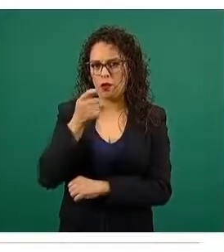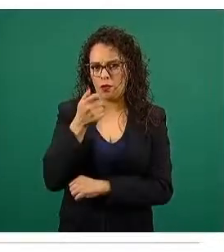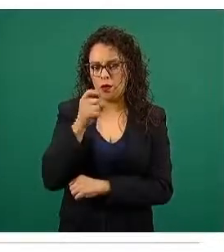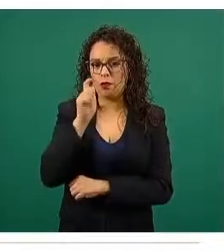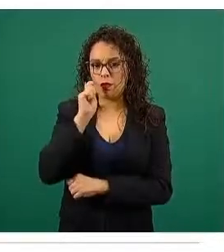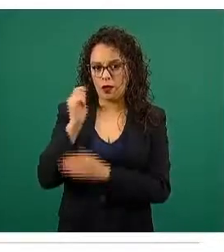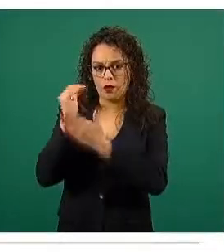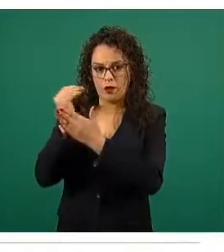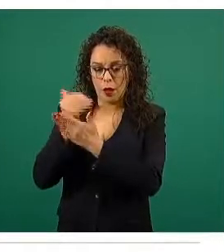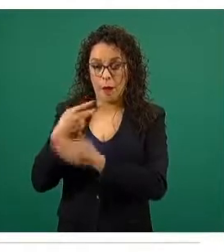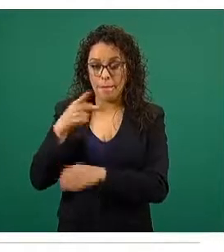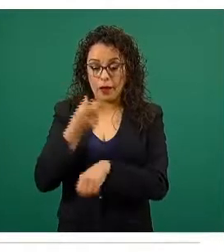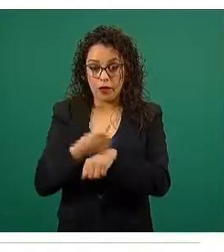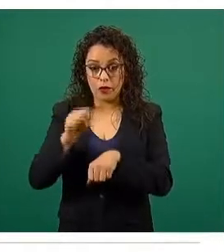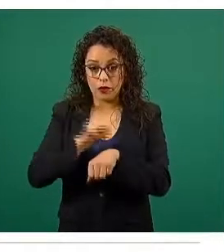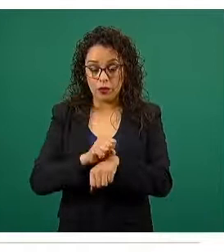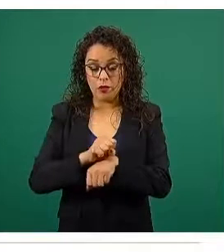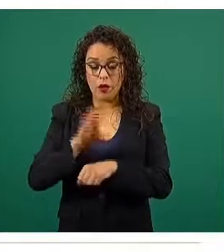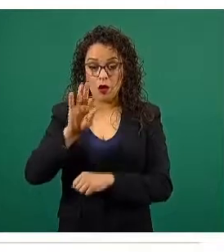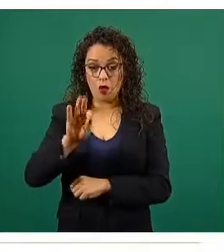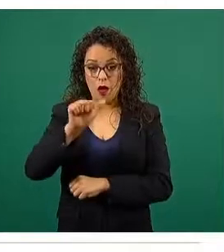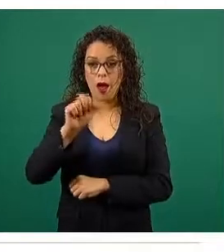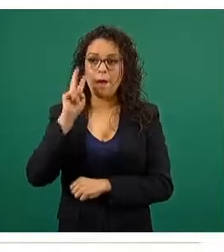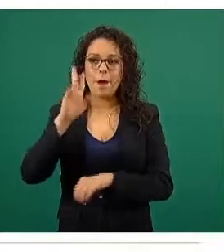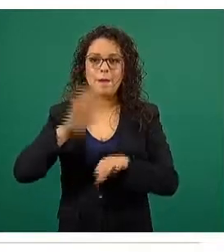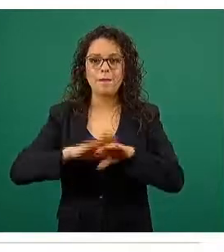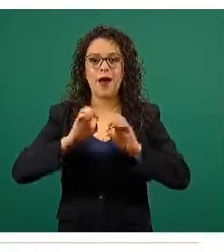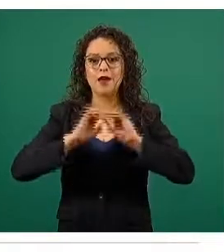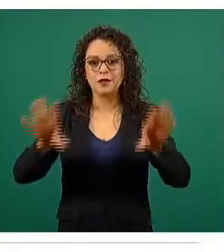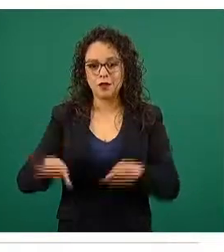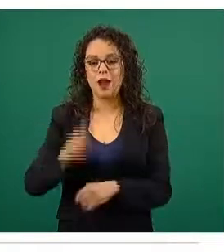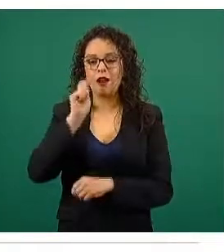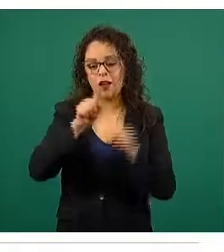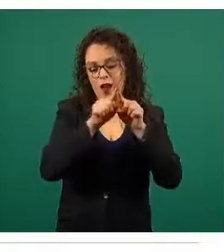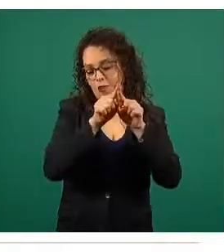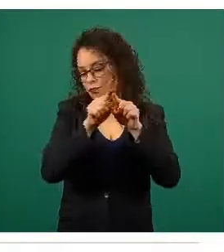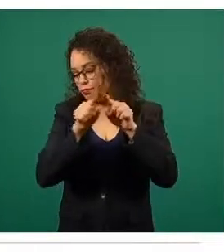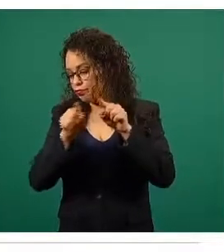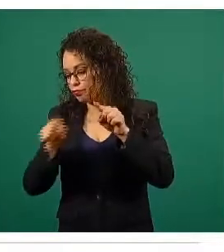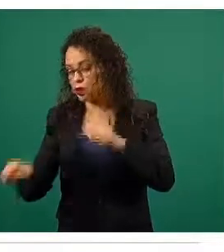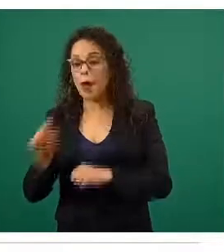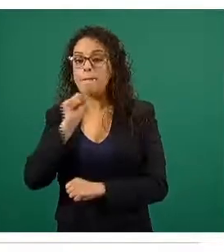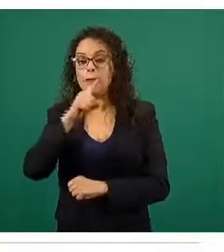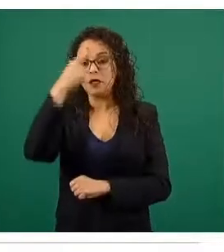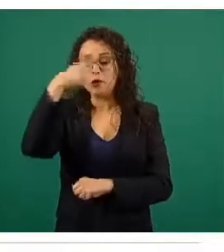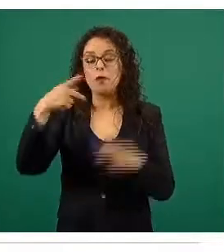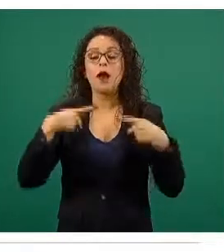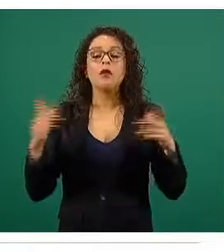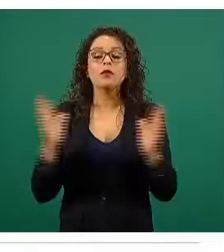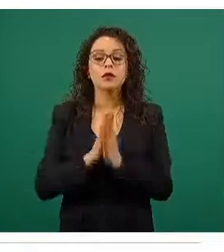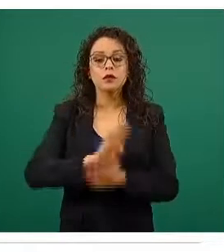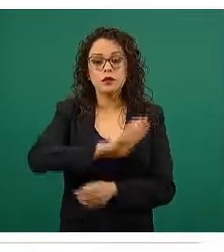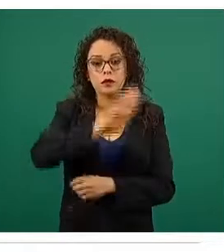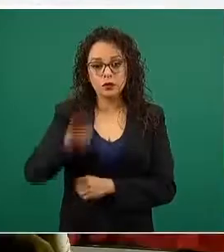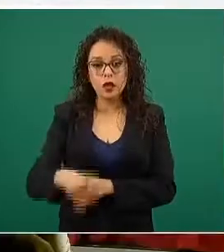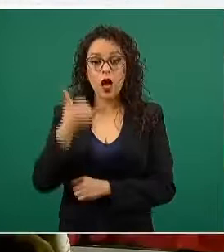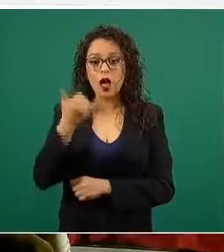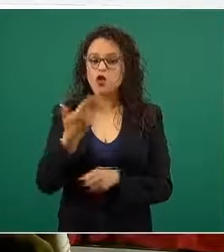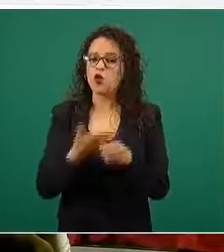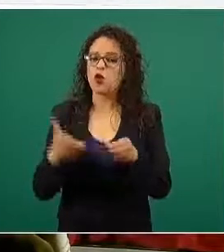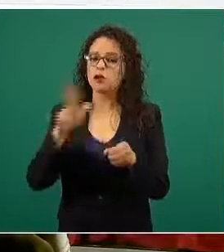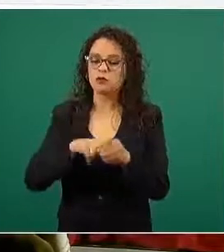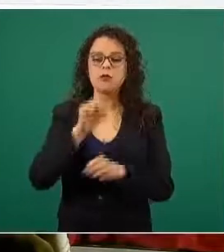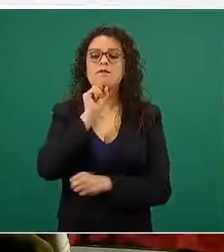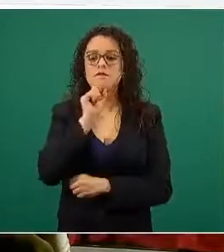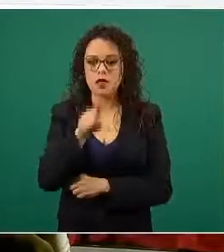semana 46 una tendencia mucho más clara de ascenso, lo mismo en defunciones y la siguiente en